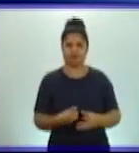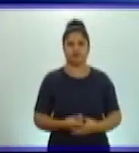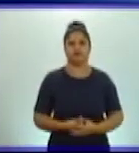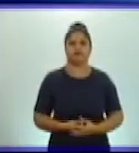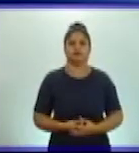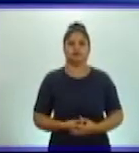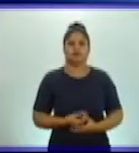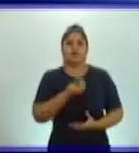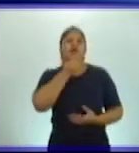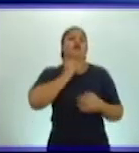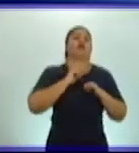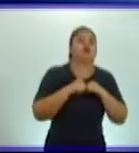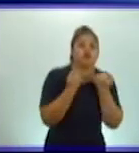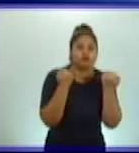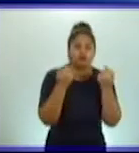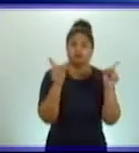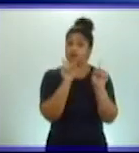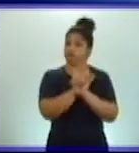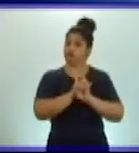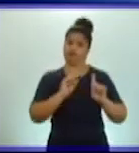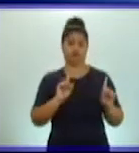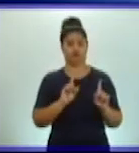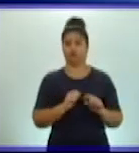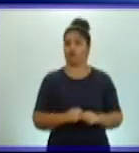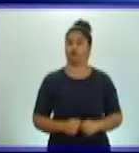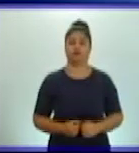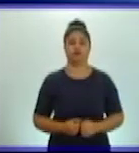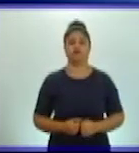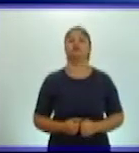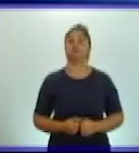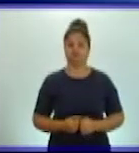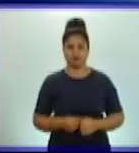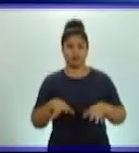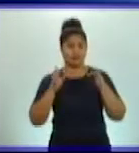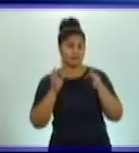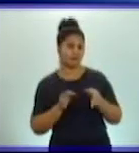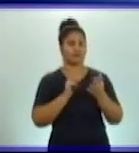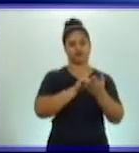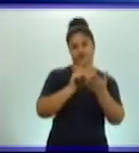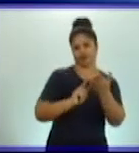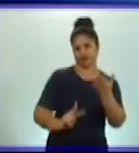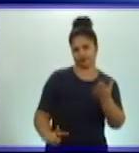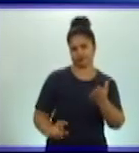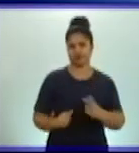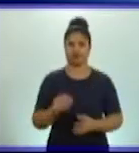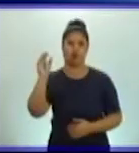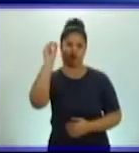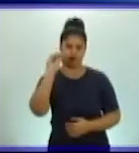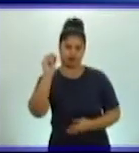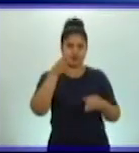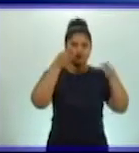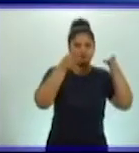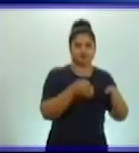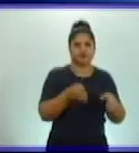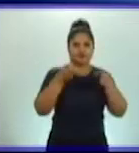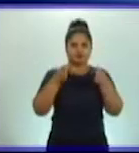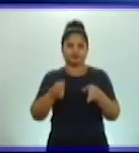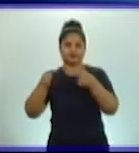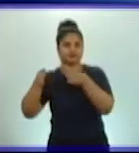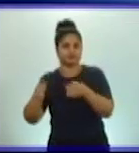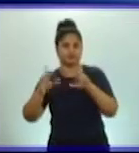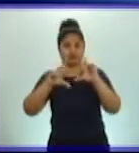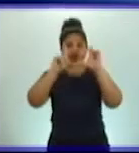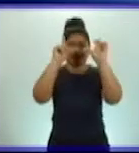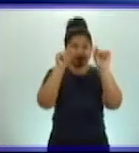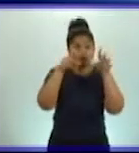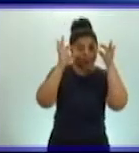la satisfacción de eso que ingerimos. Así mismo ocurre con la comprensión. Cuando dividimos el texto en fragmentos lógicos, nos vamos